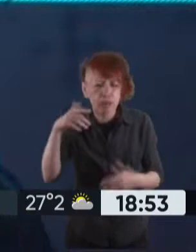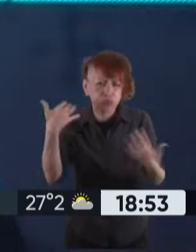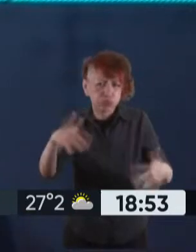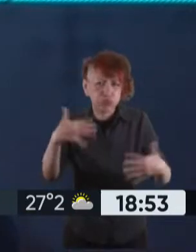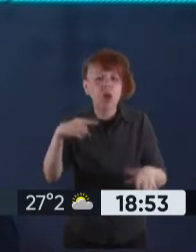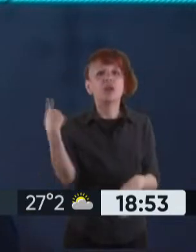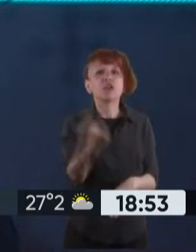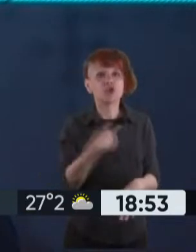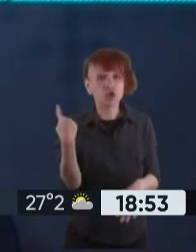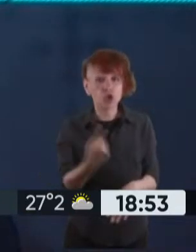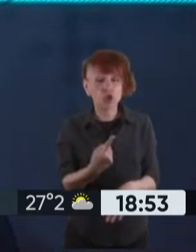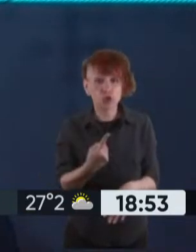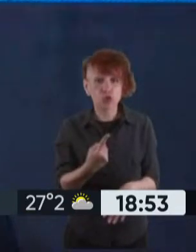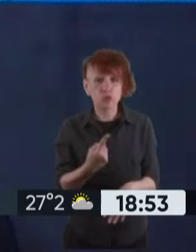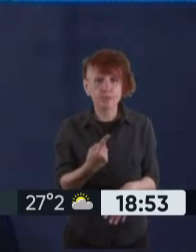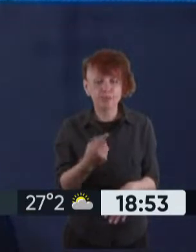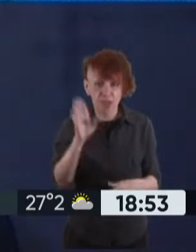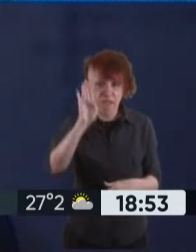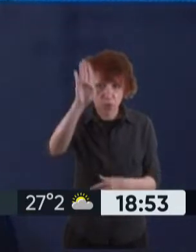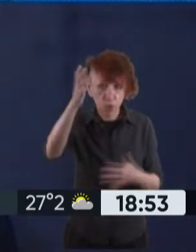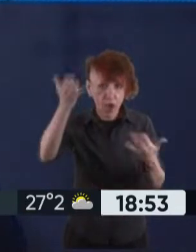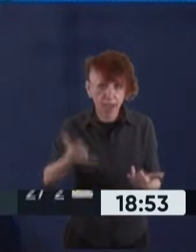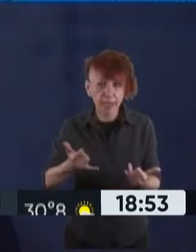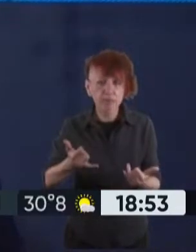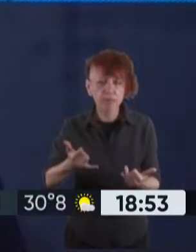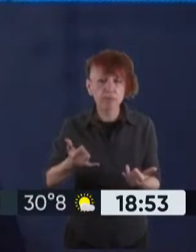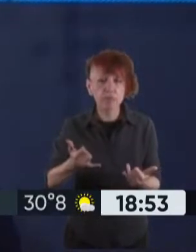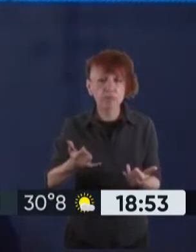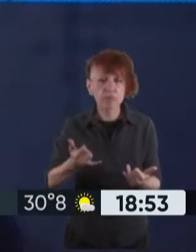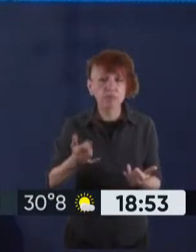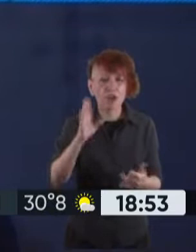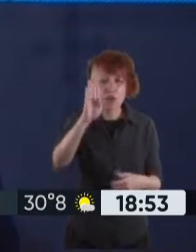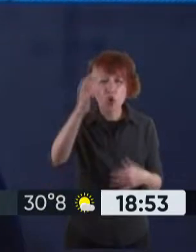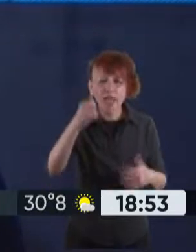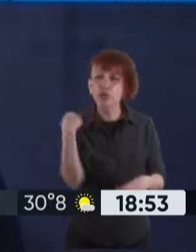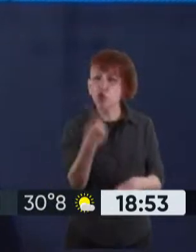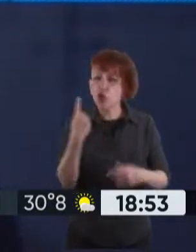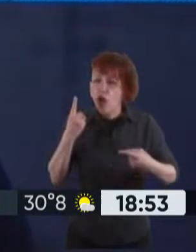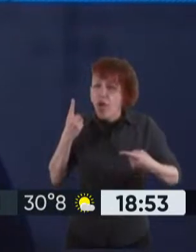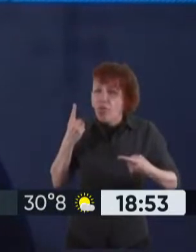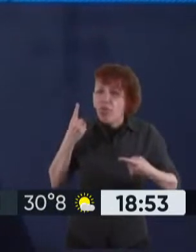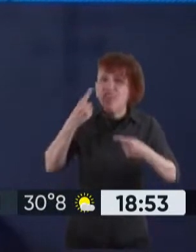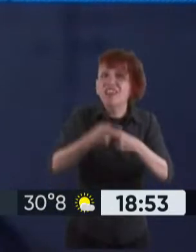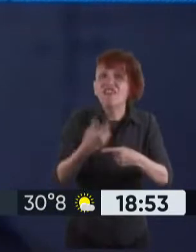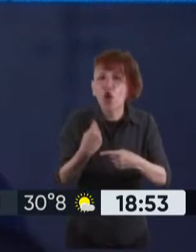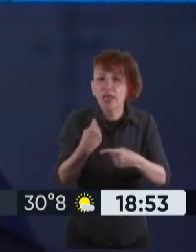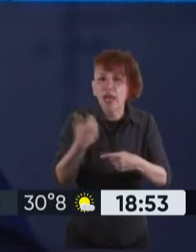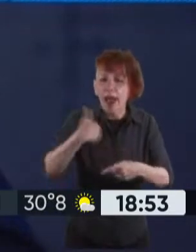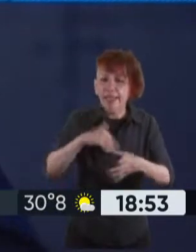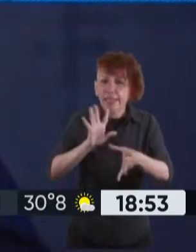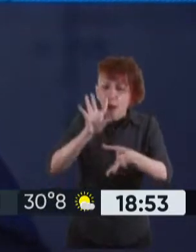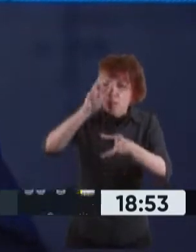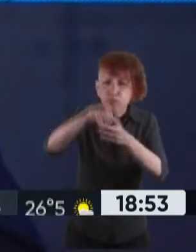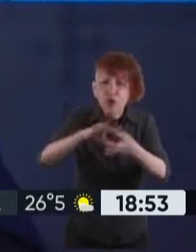Nosotros tenemos por delante el enorme desafío de entrar en la modernidad, y en la modernidad se